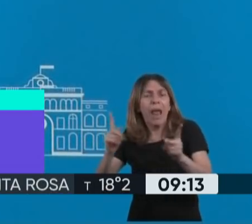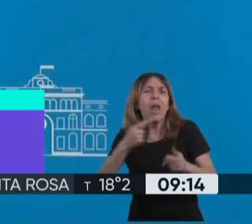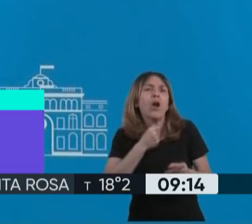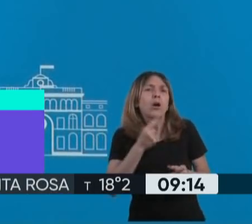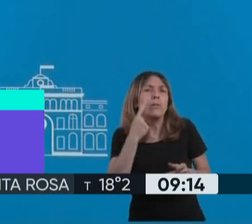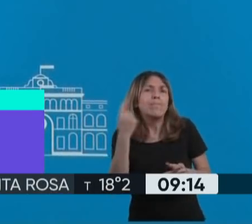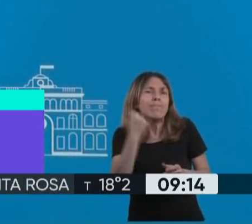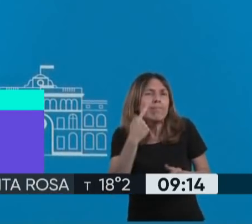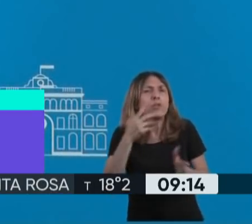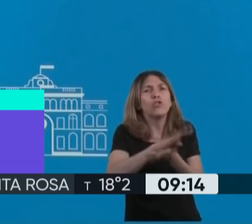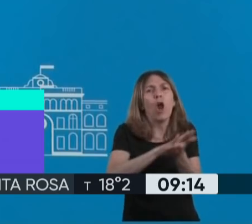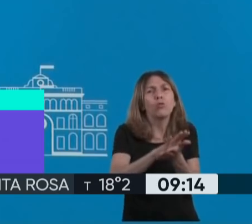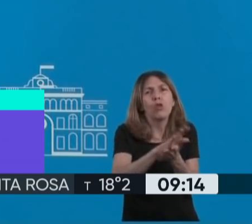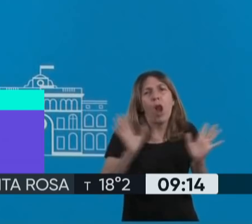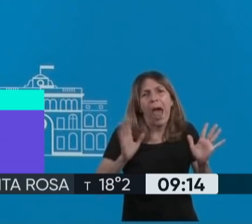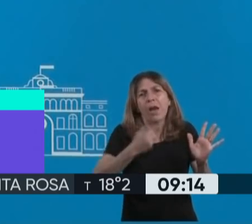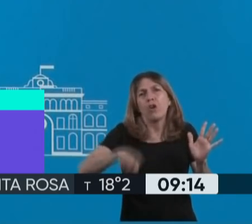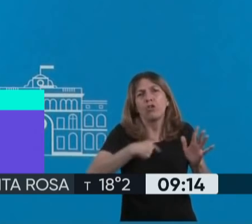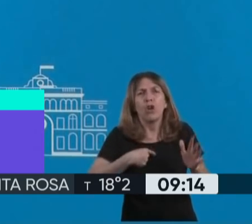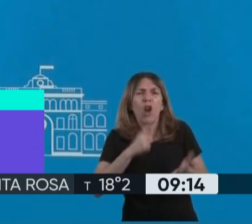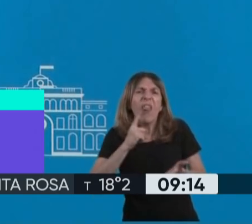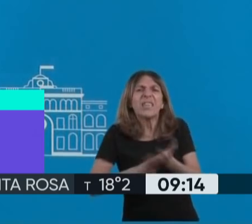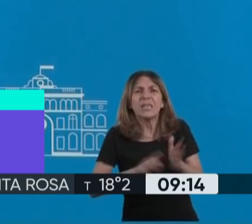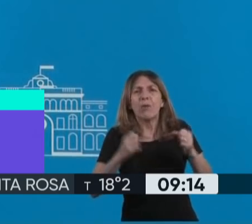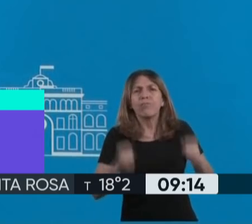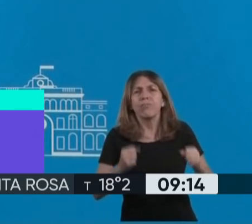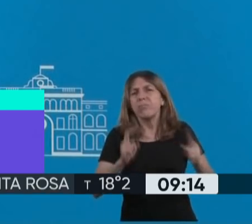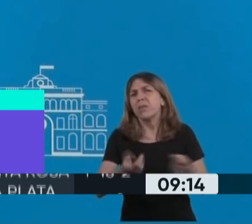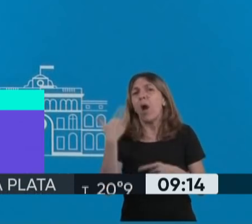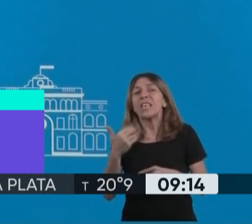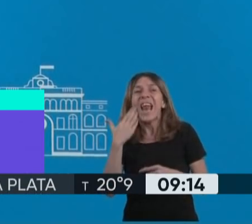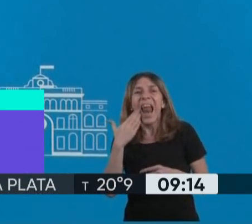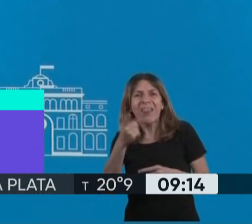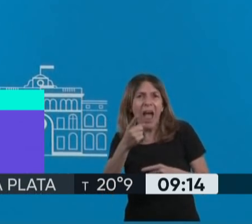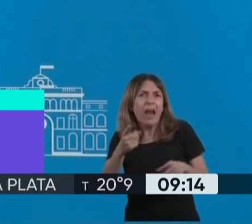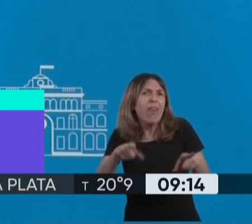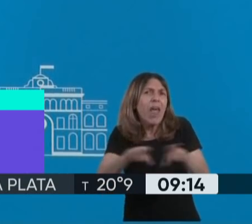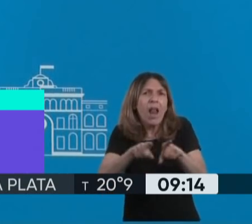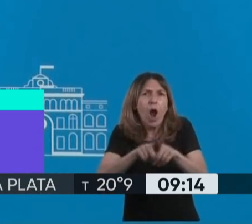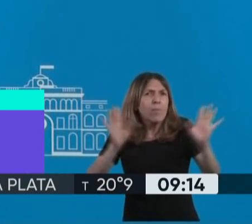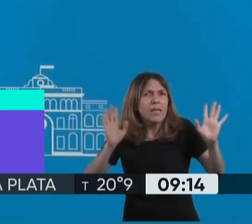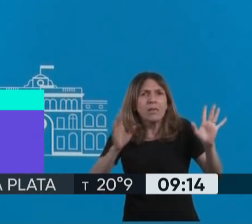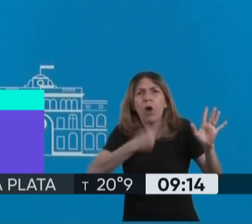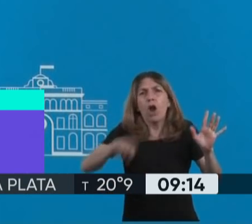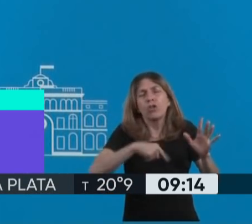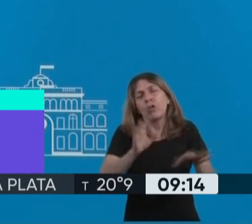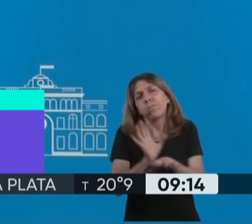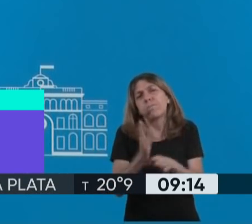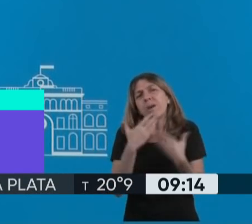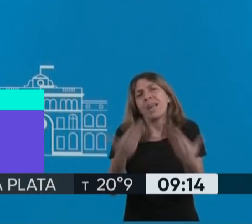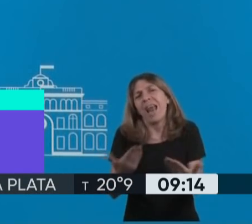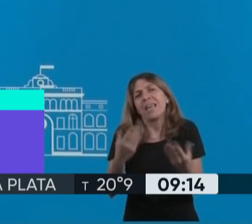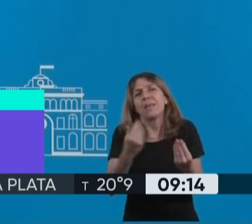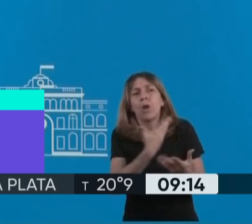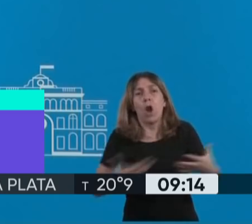postura correcta, es la postura que nosotros sostenemos, la que ayer también durante la tarde sostuvieron y sostienen permanentemente, y estamos muy agradecidos como